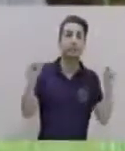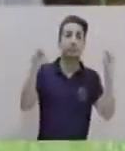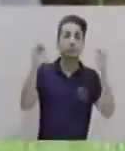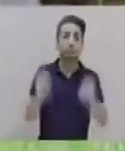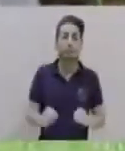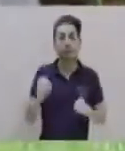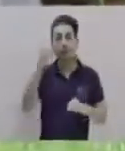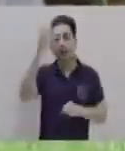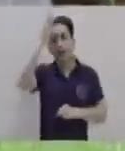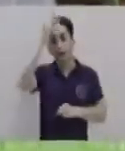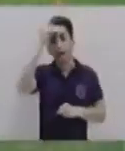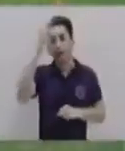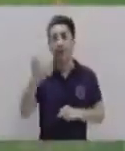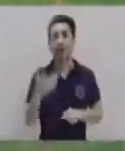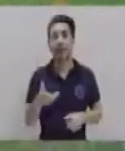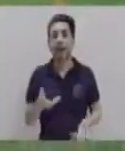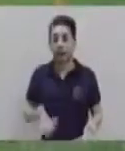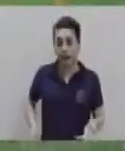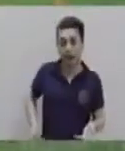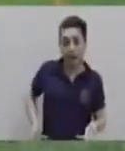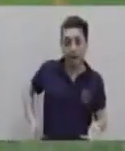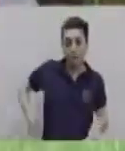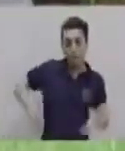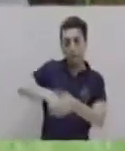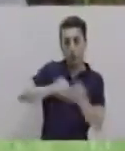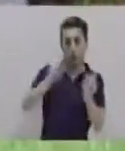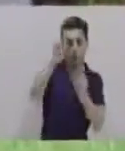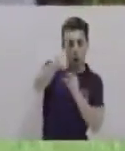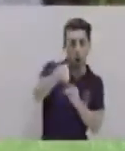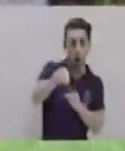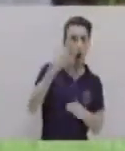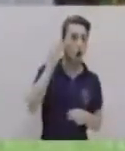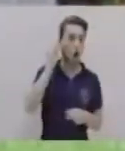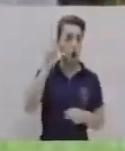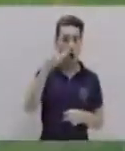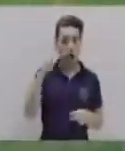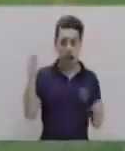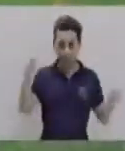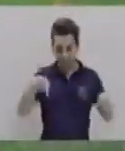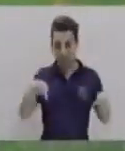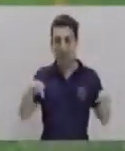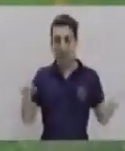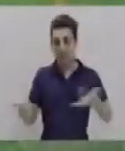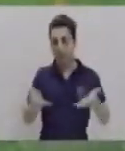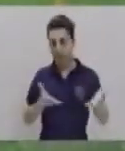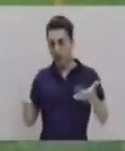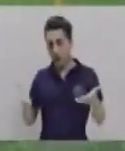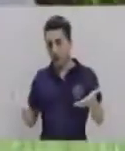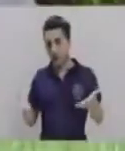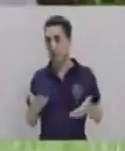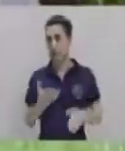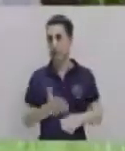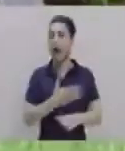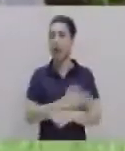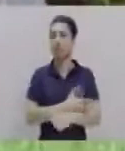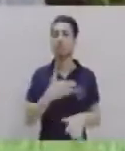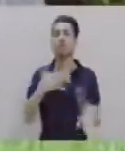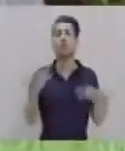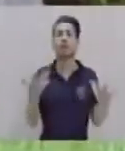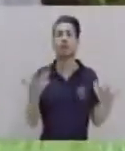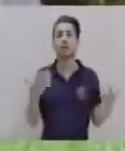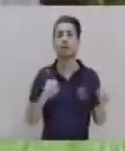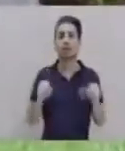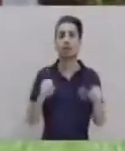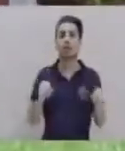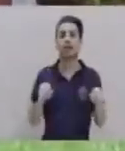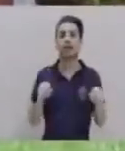para poder aprender lo que es tiro a gol dentro del fútbol, ¿sí? Antes de eso, vamos a realizar una serie